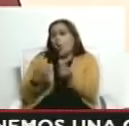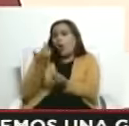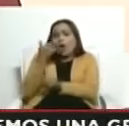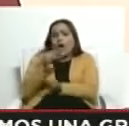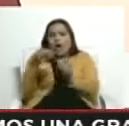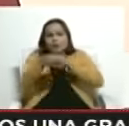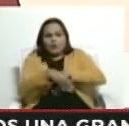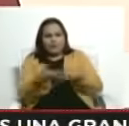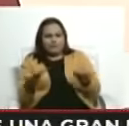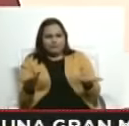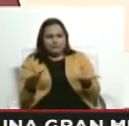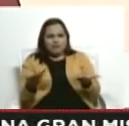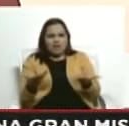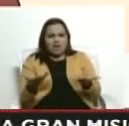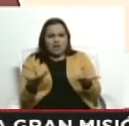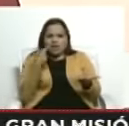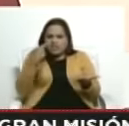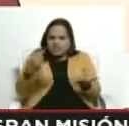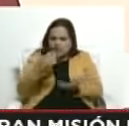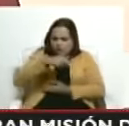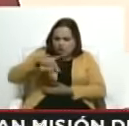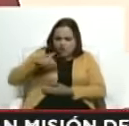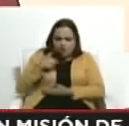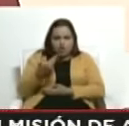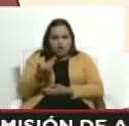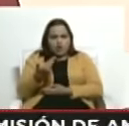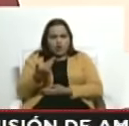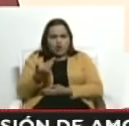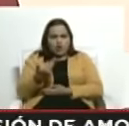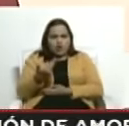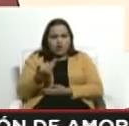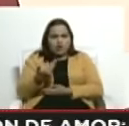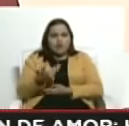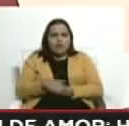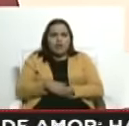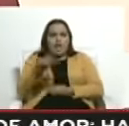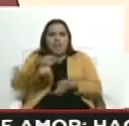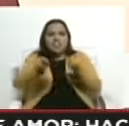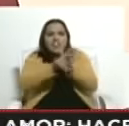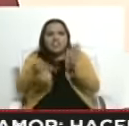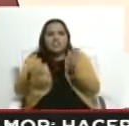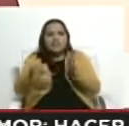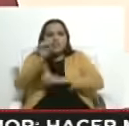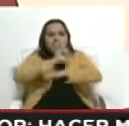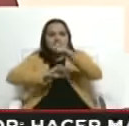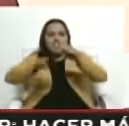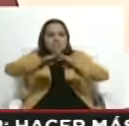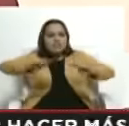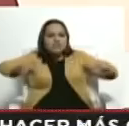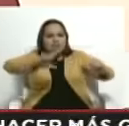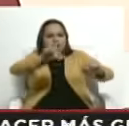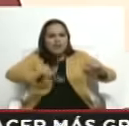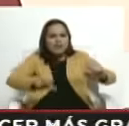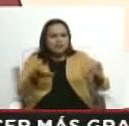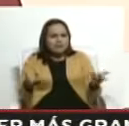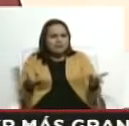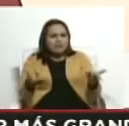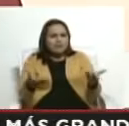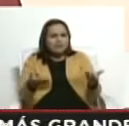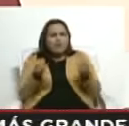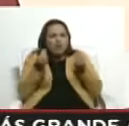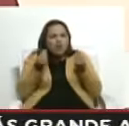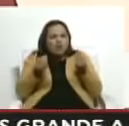Ahora nos acusa a nosotros de ejercer el derecho legítimo que tenemos de defender nuestro territorio. ¿En qué fascista la ley del